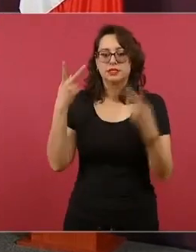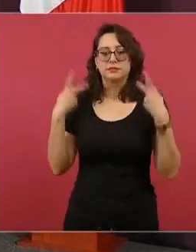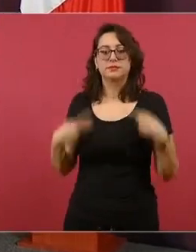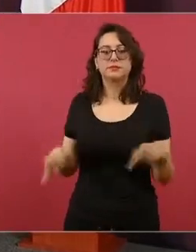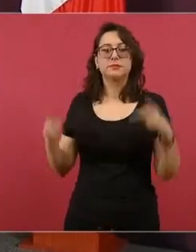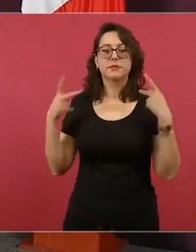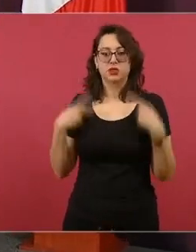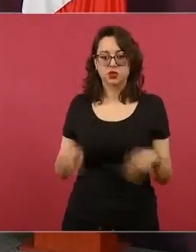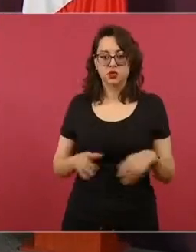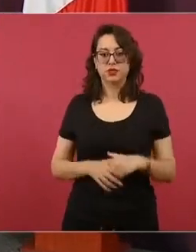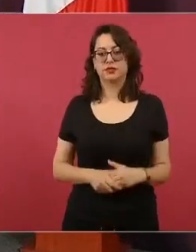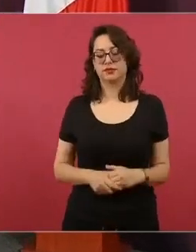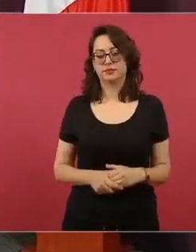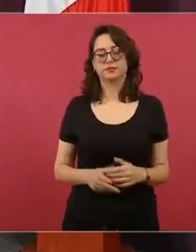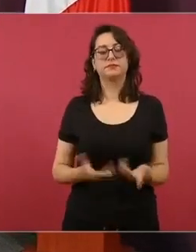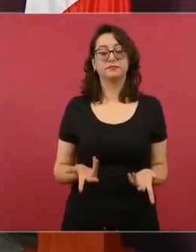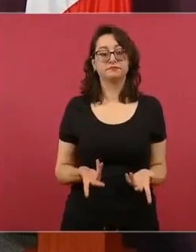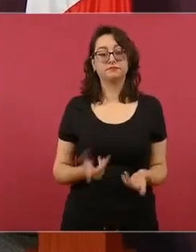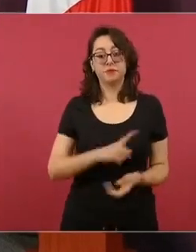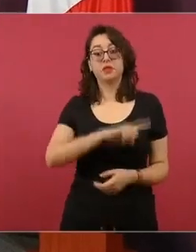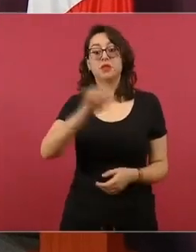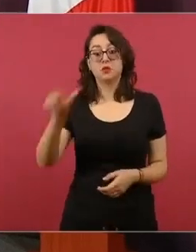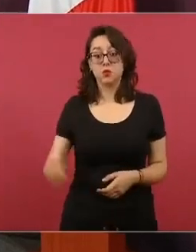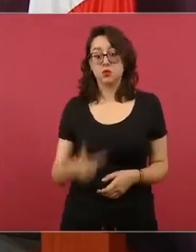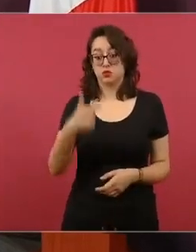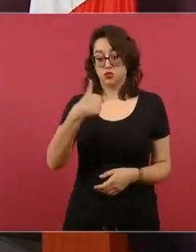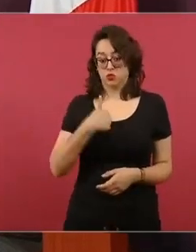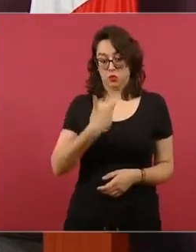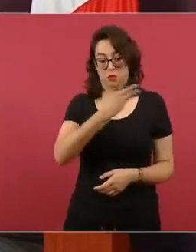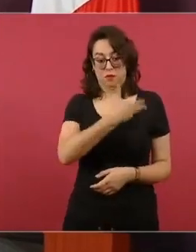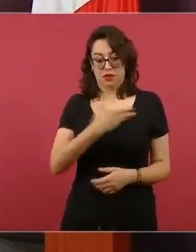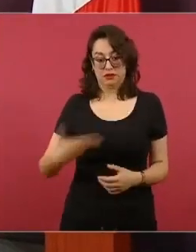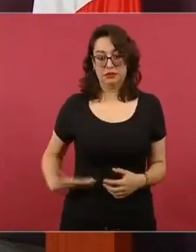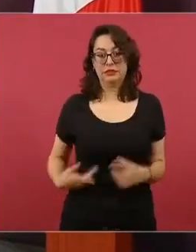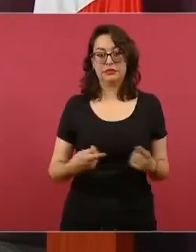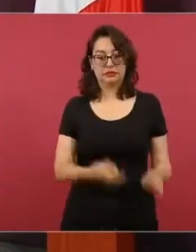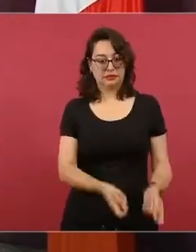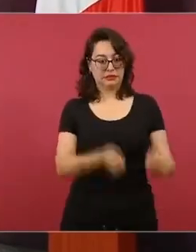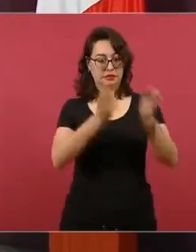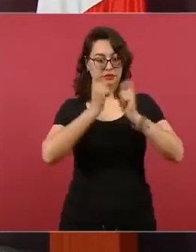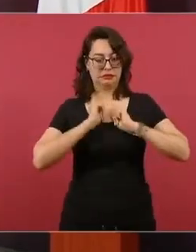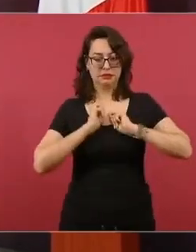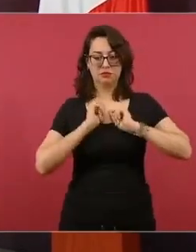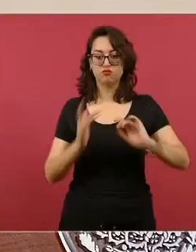Entonces, llegamos al gobierno y cumplimos el compromiso. Vamos a aumentar la pensión al doble,